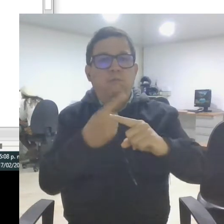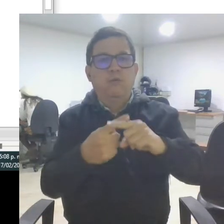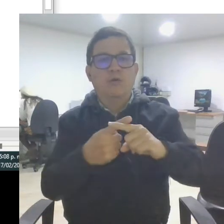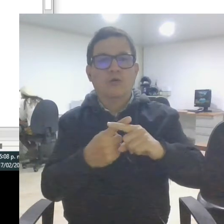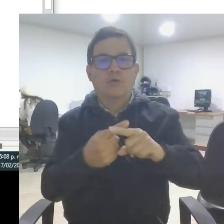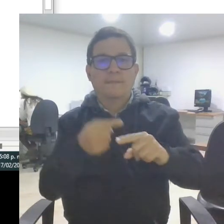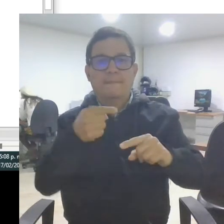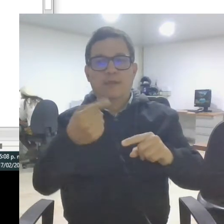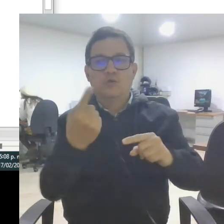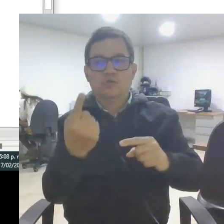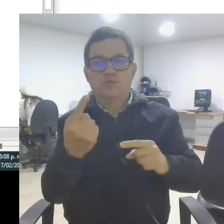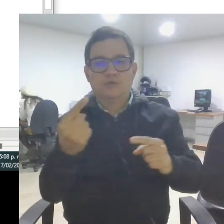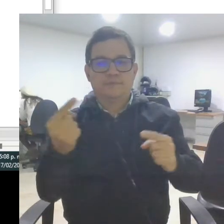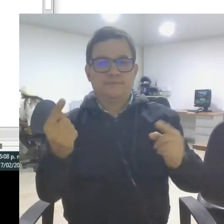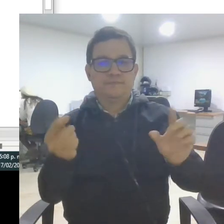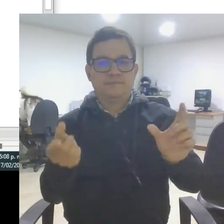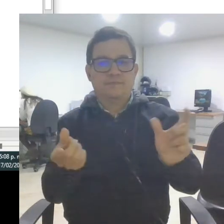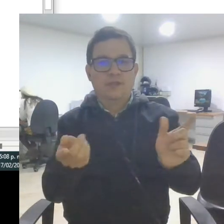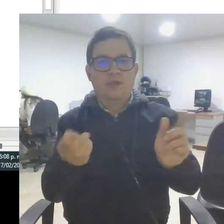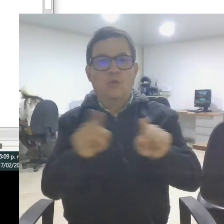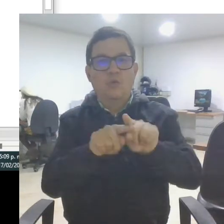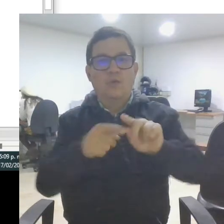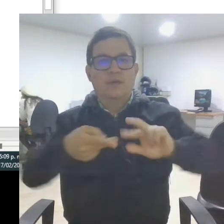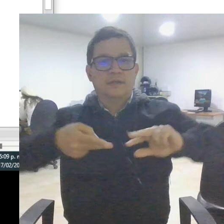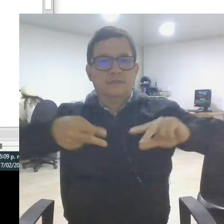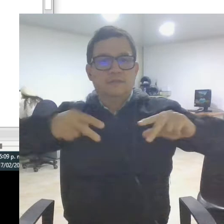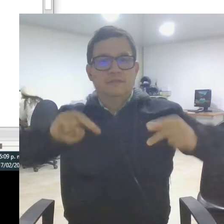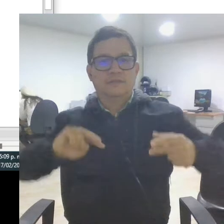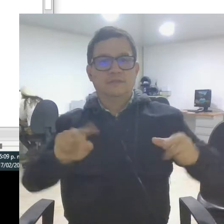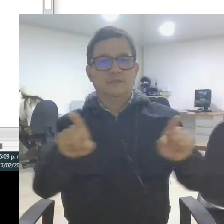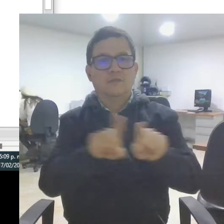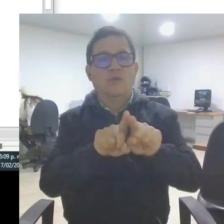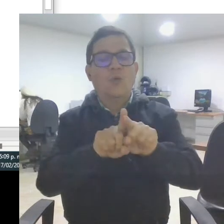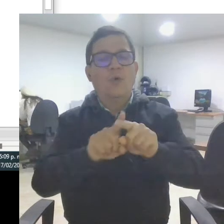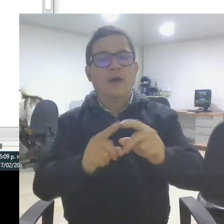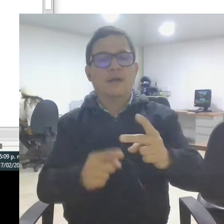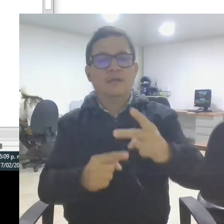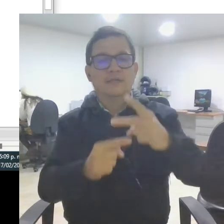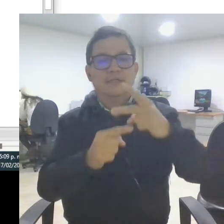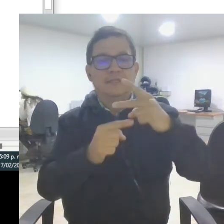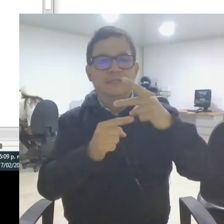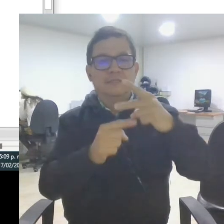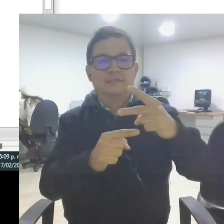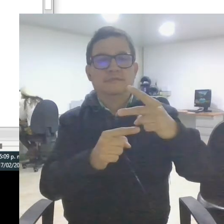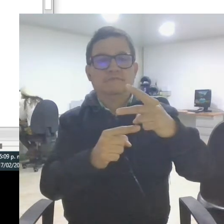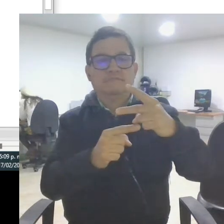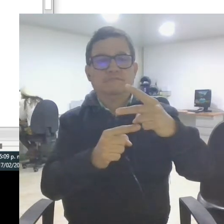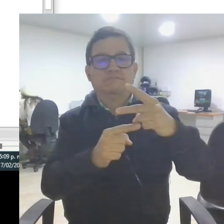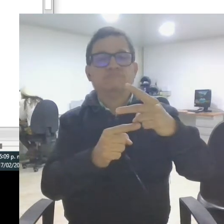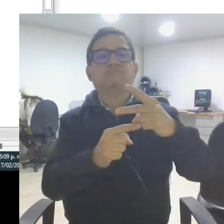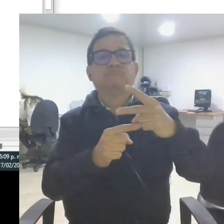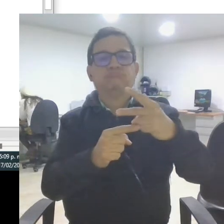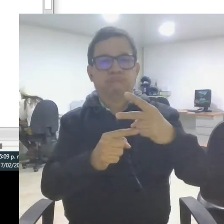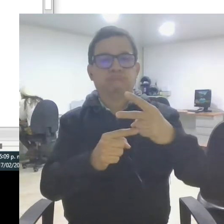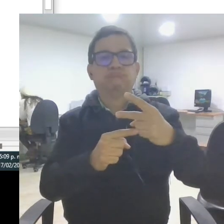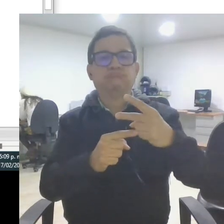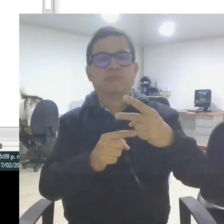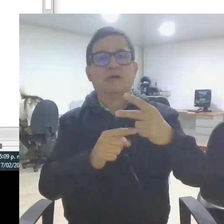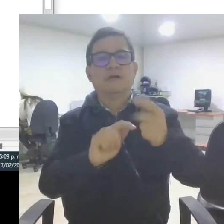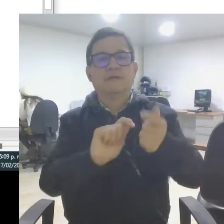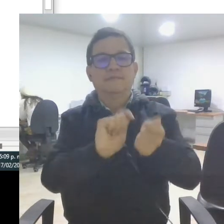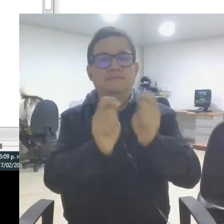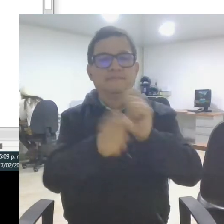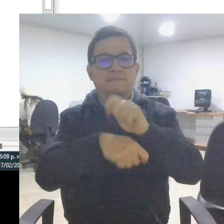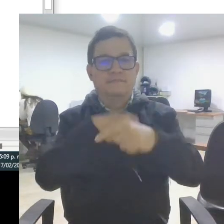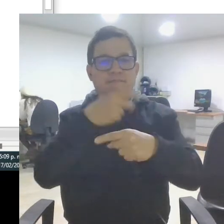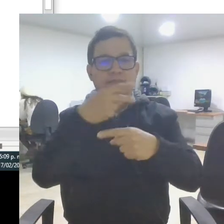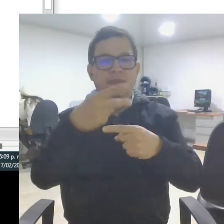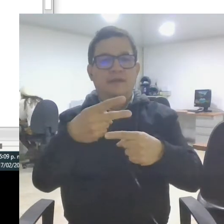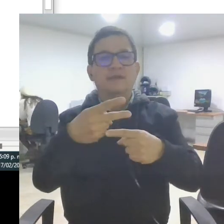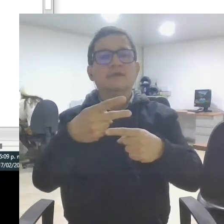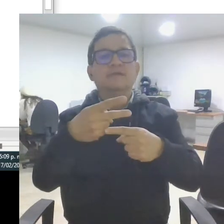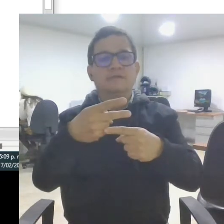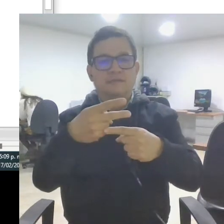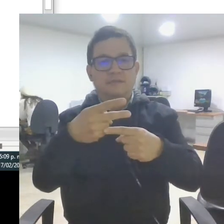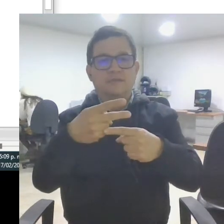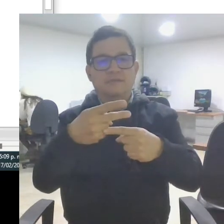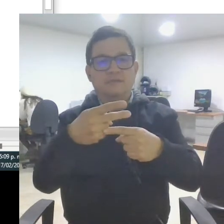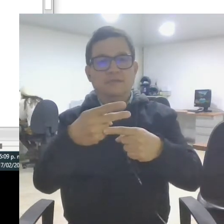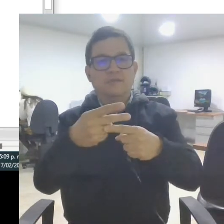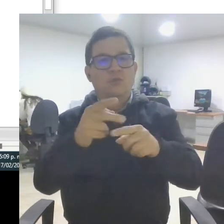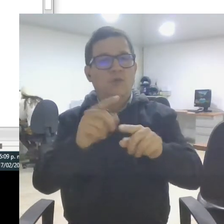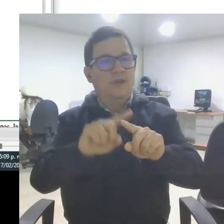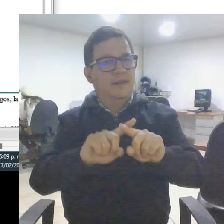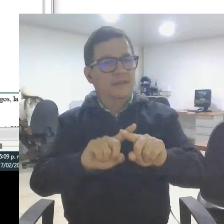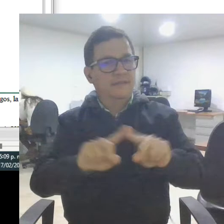¿Listo? Tenemos esta desigualdad cuando multiplico, esto pasa a ser